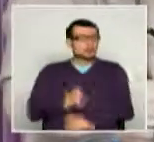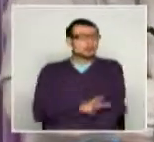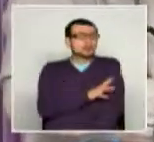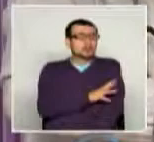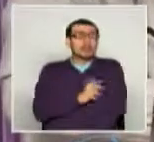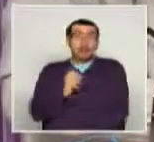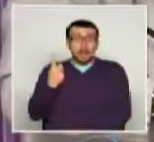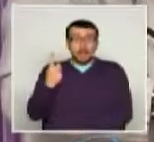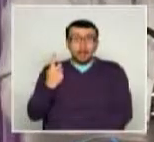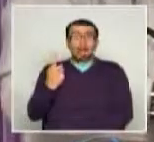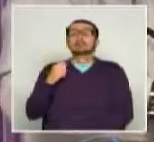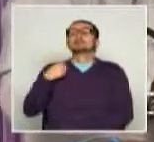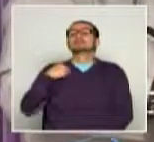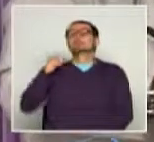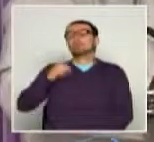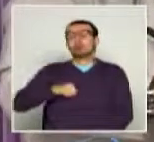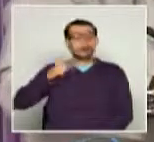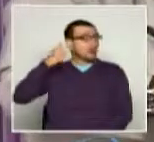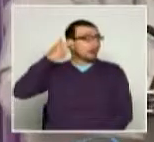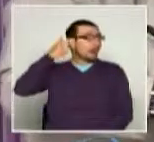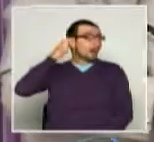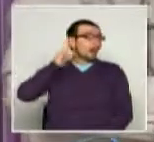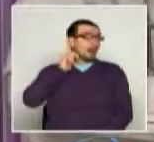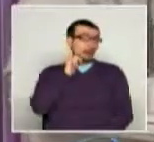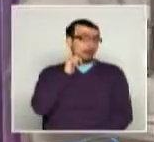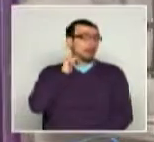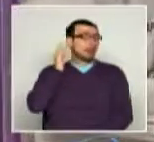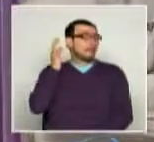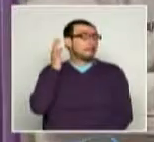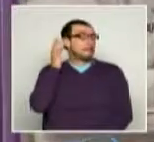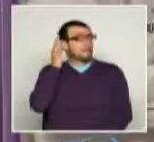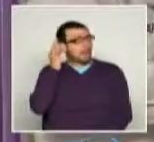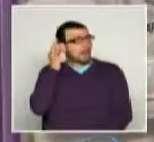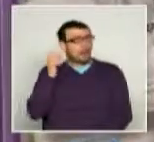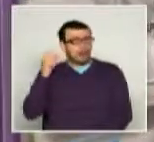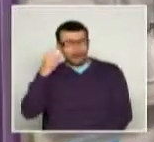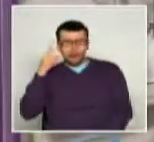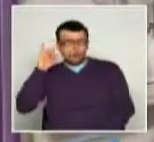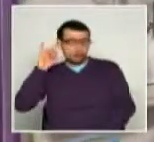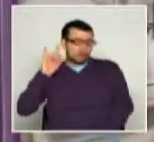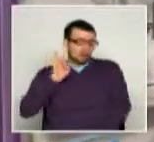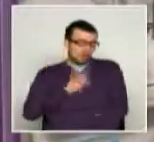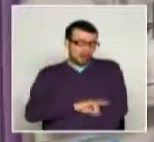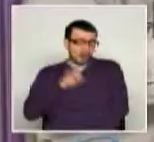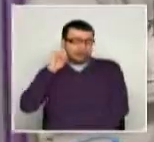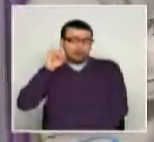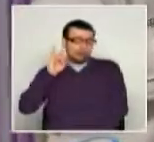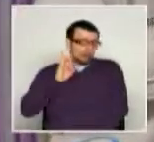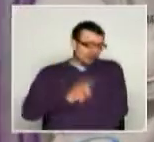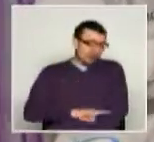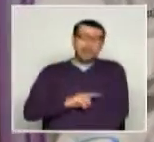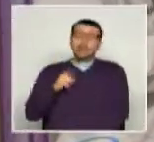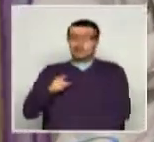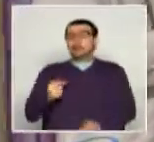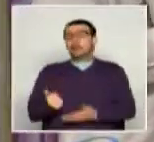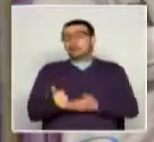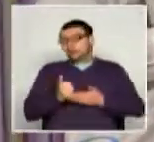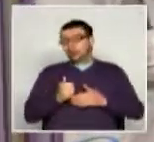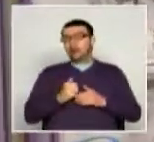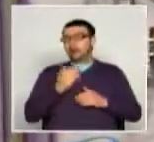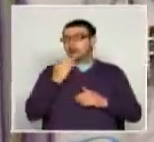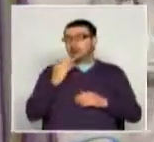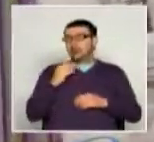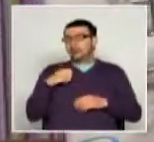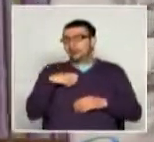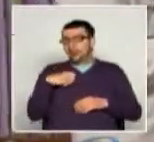emocional, me puedo venir a la oreja y en la oreja estimular ese punto reflejo. Digamos, nosotros tenemos la